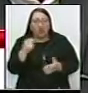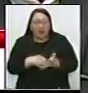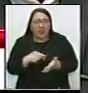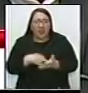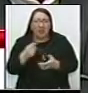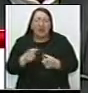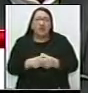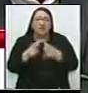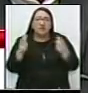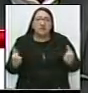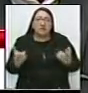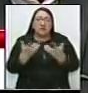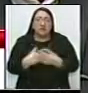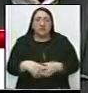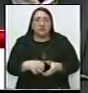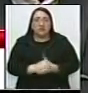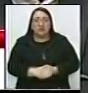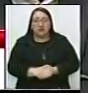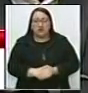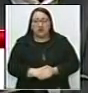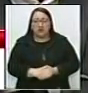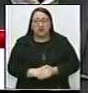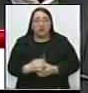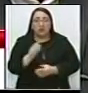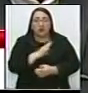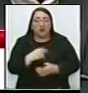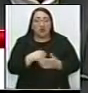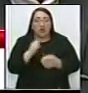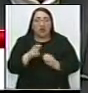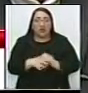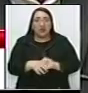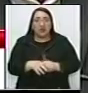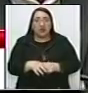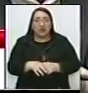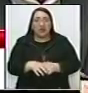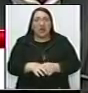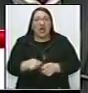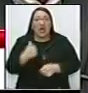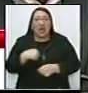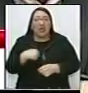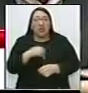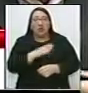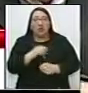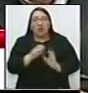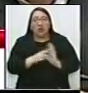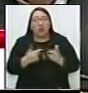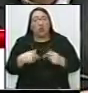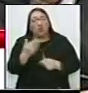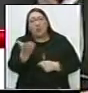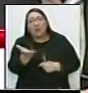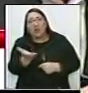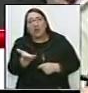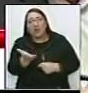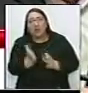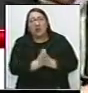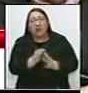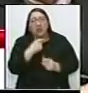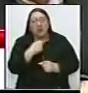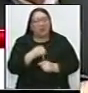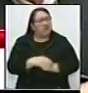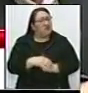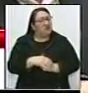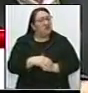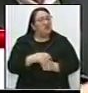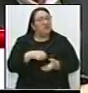de las grandes deudoras. Un Estado que le dice a los alcaldes y a los gobernadores regionales cuando piden dinero y vienen a